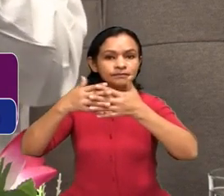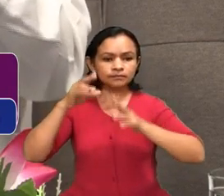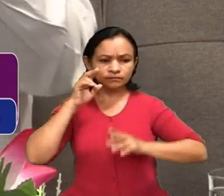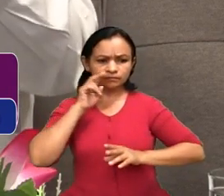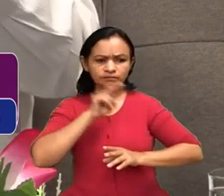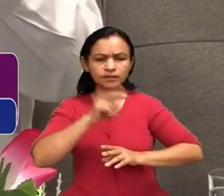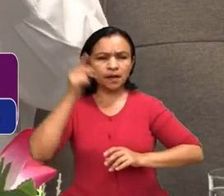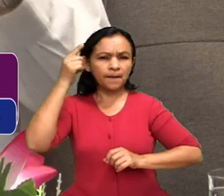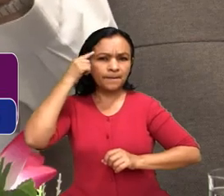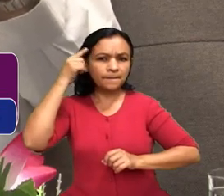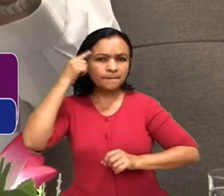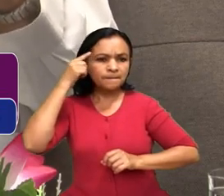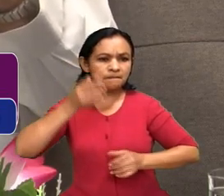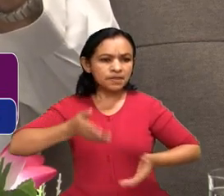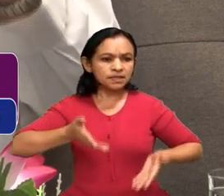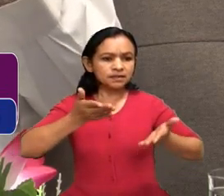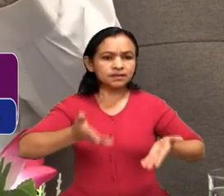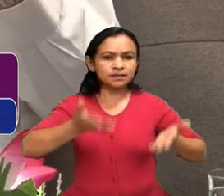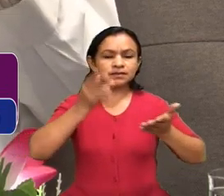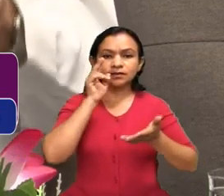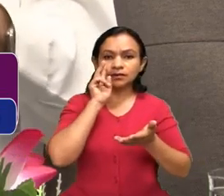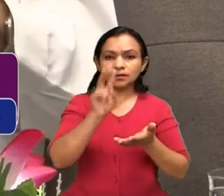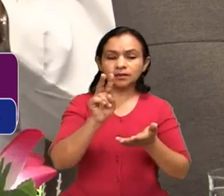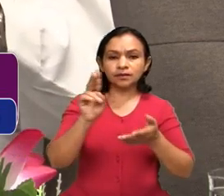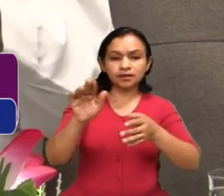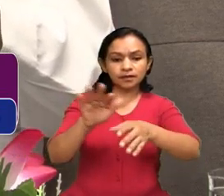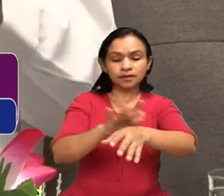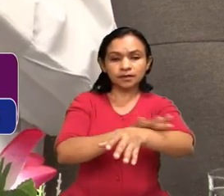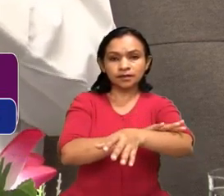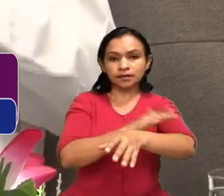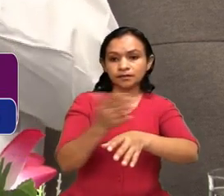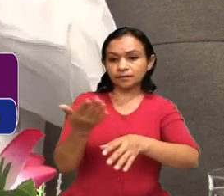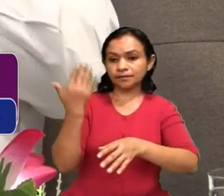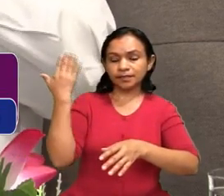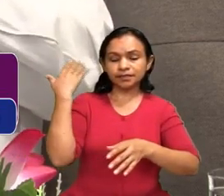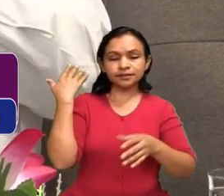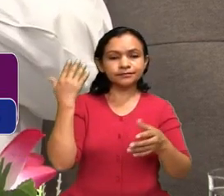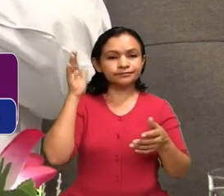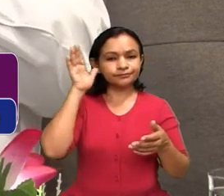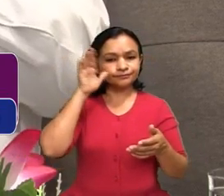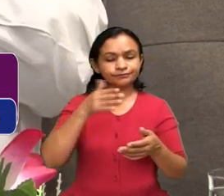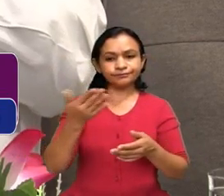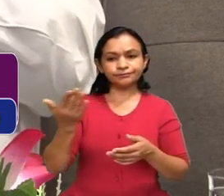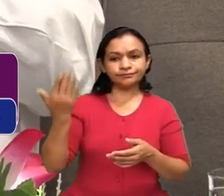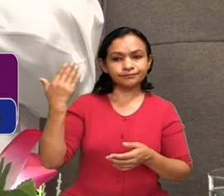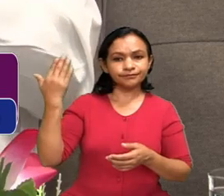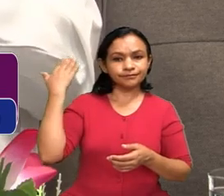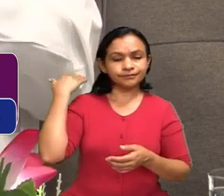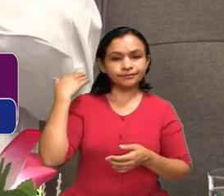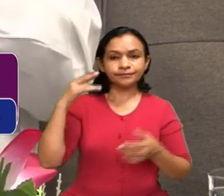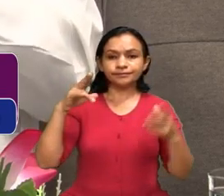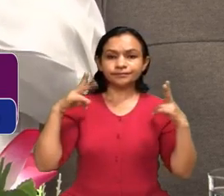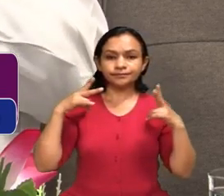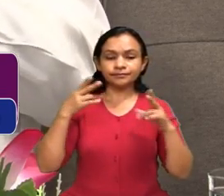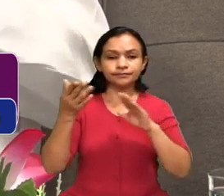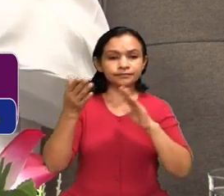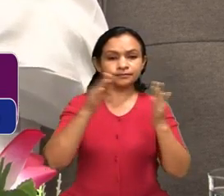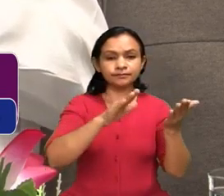fraguar lo que vimos y lo que sentimos desgraciadamente en abril. Una muerte de